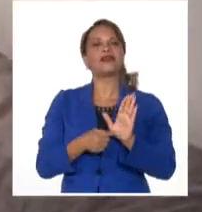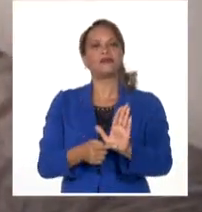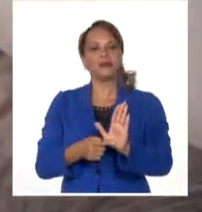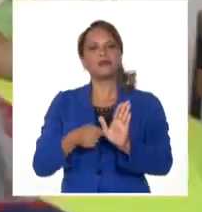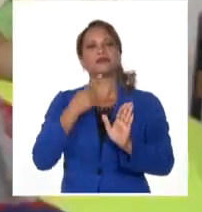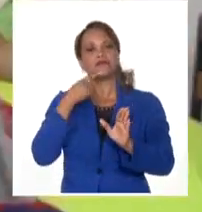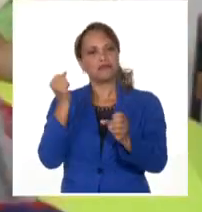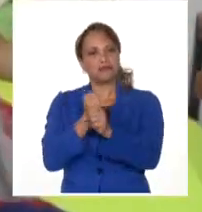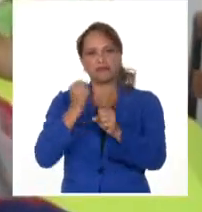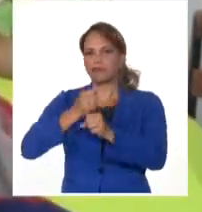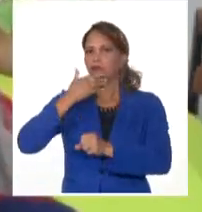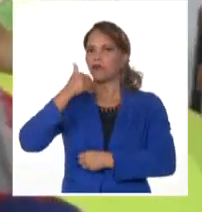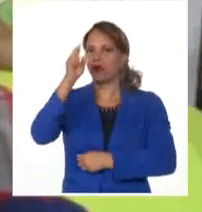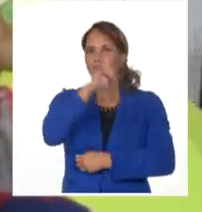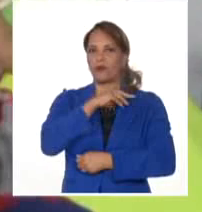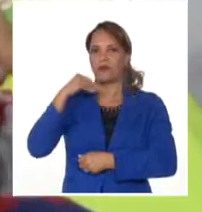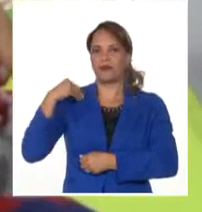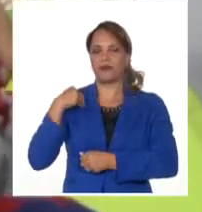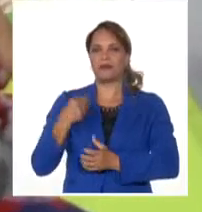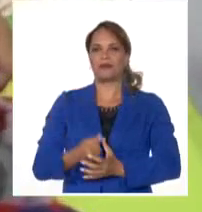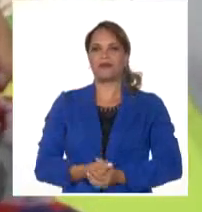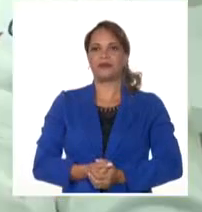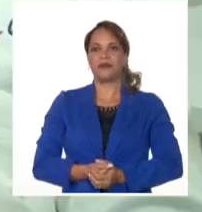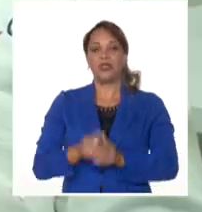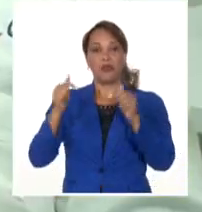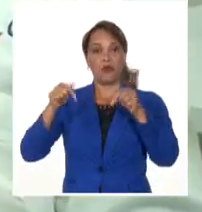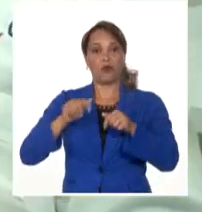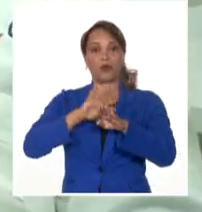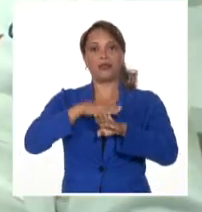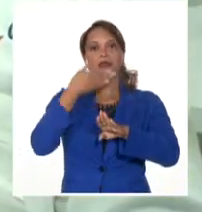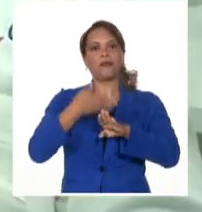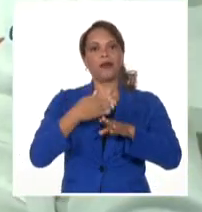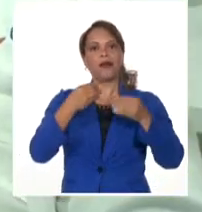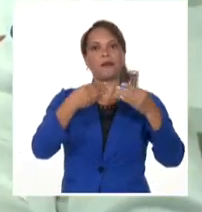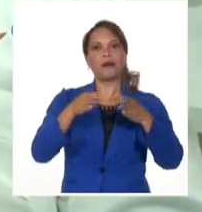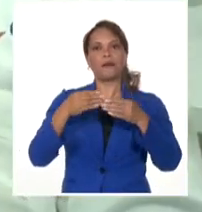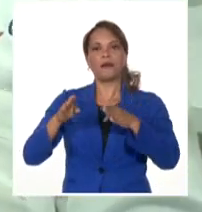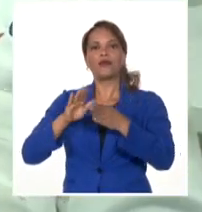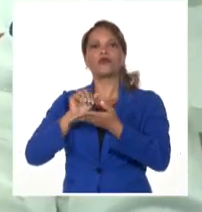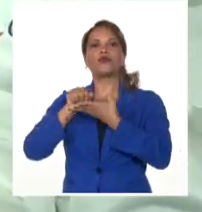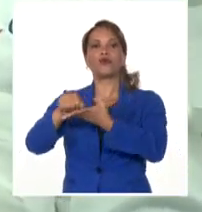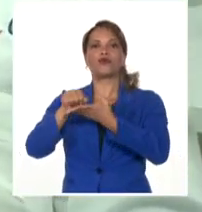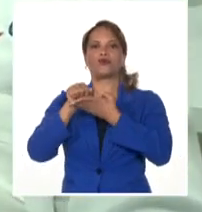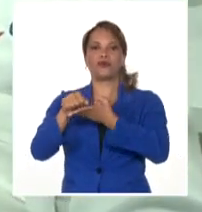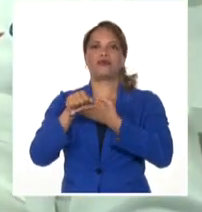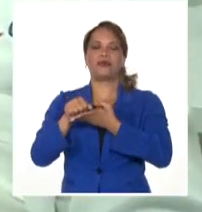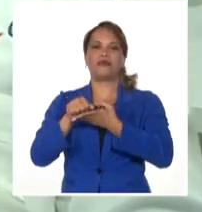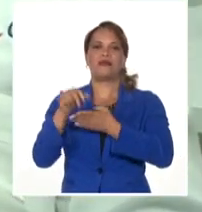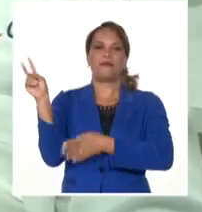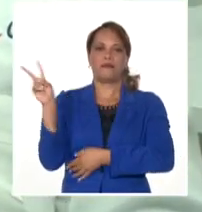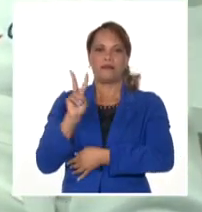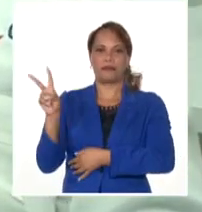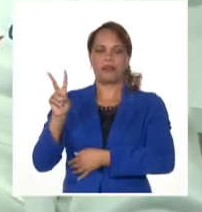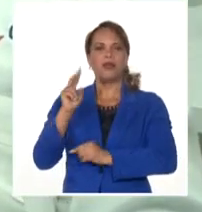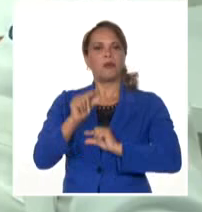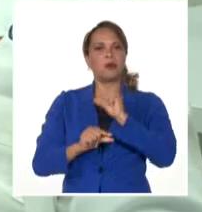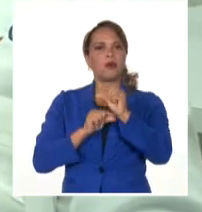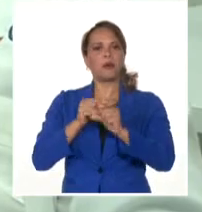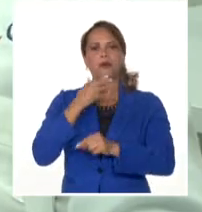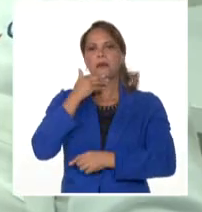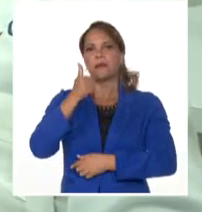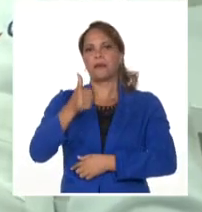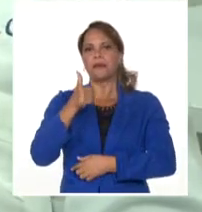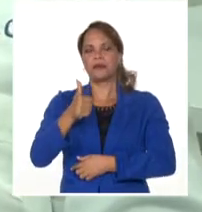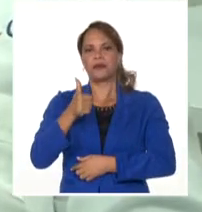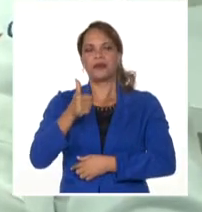fomenta pasos de hermandad. Hoy, después de eso, hemos reabierto todos nuestros servicios y hemos ido al rescate de todos los principios fundacionales